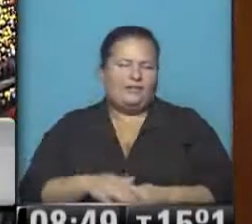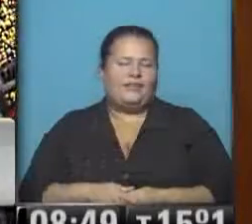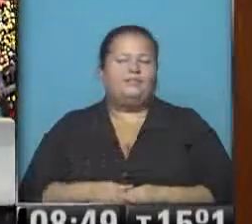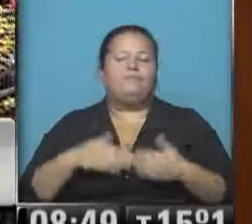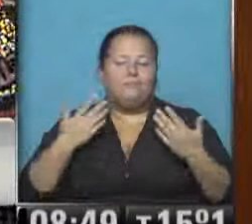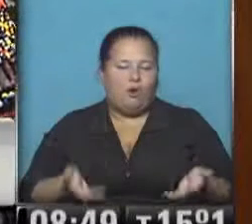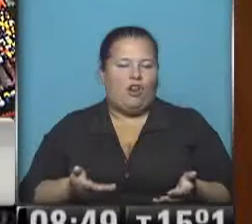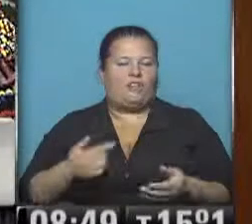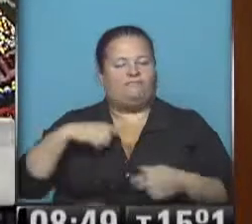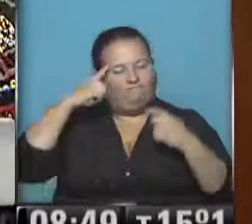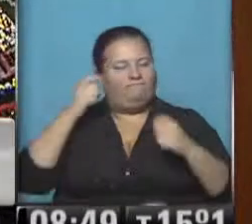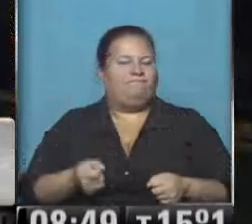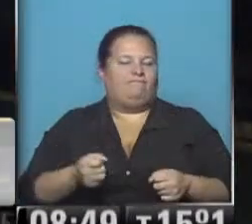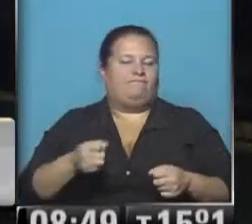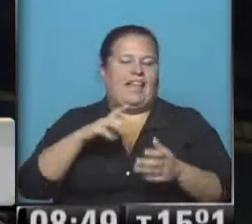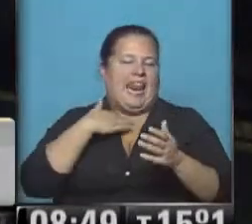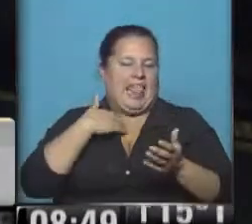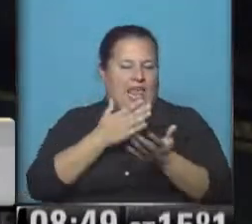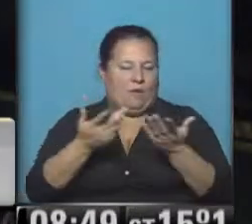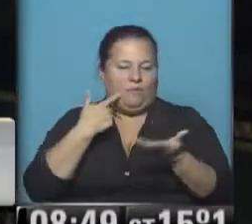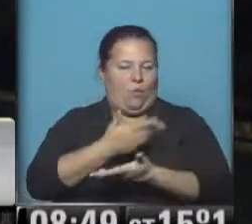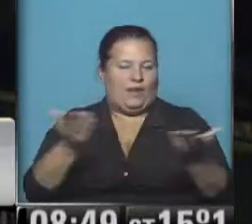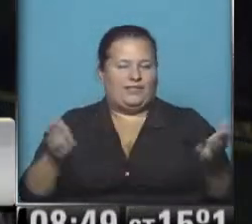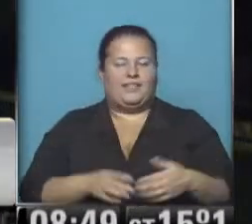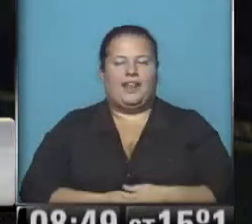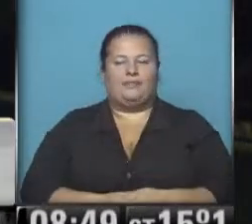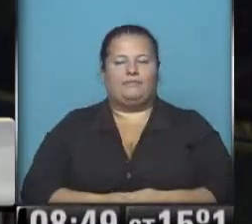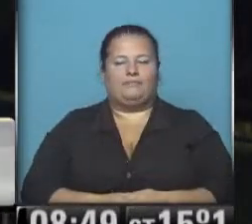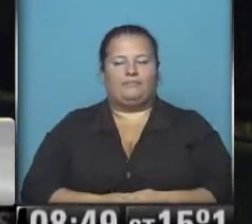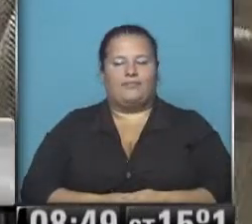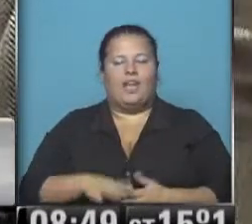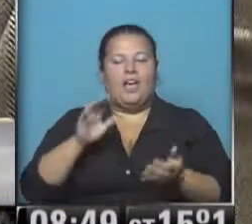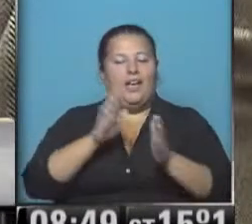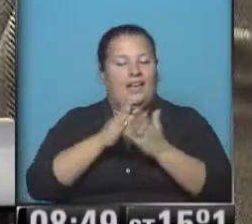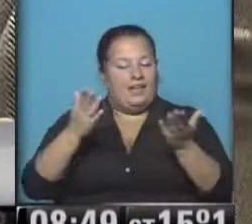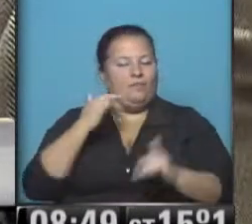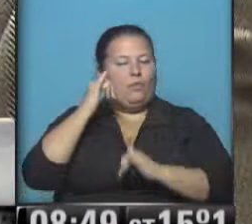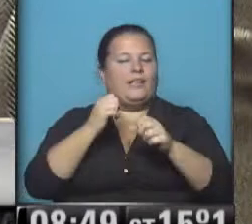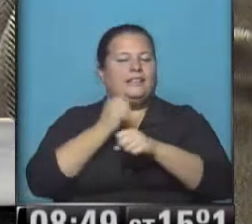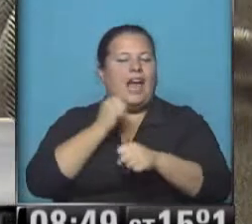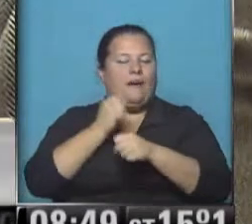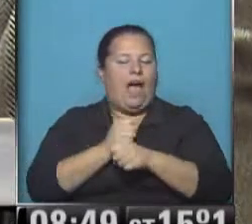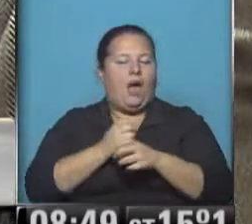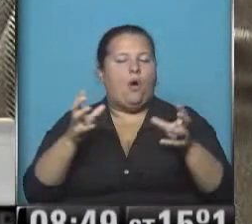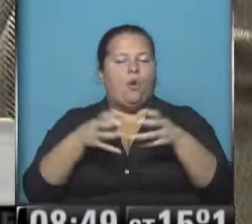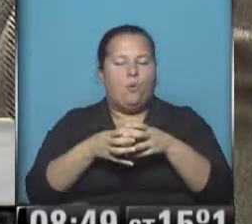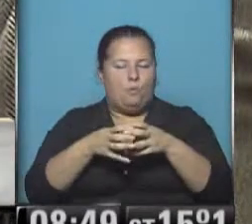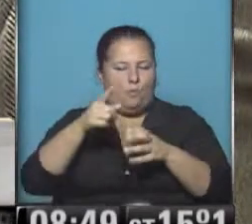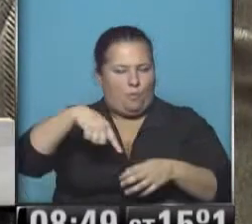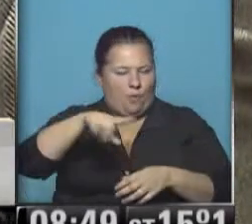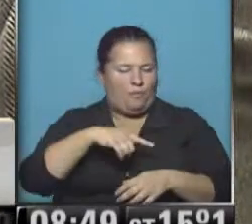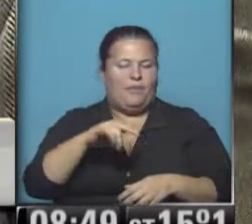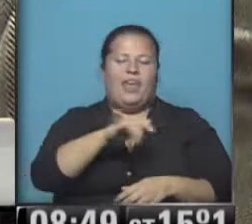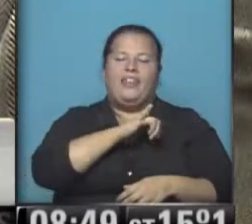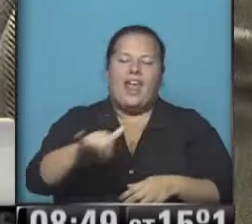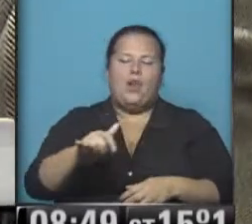es por eso que decidimos hacer este libro que hoy estamos acá presentando dicha publicación relata el trabajo realizado por la organización en la